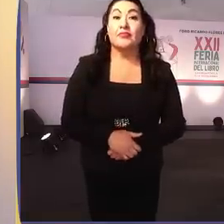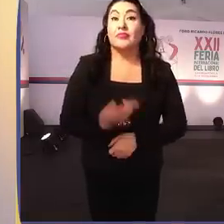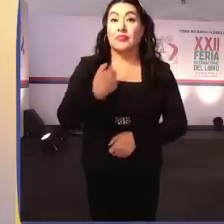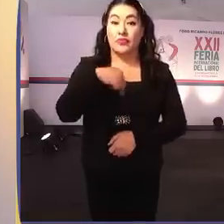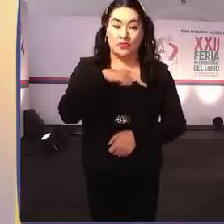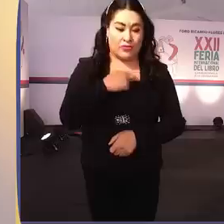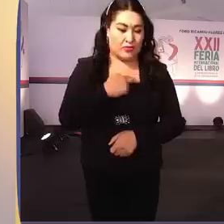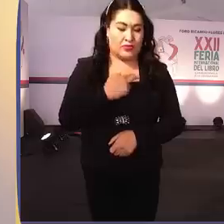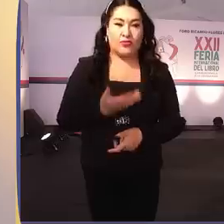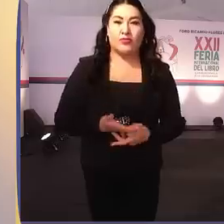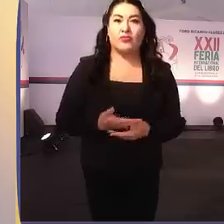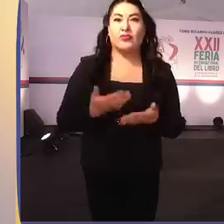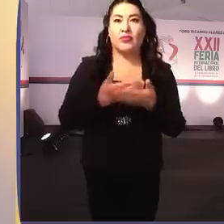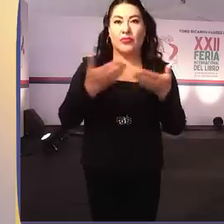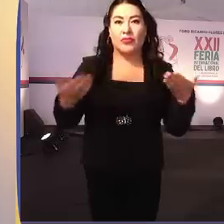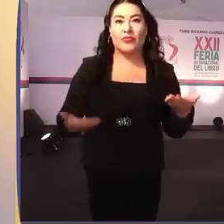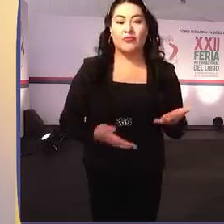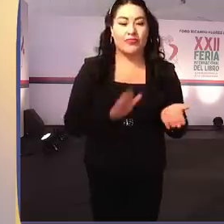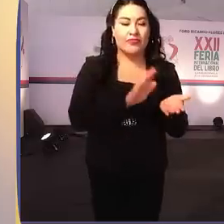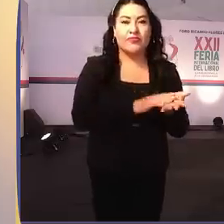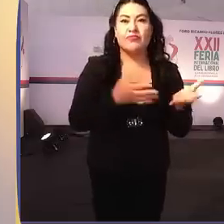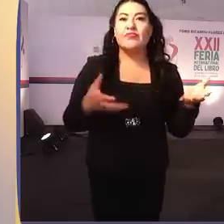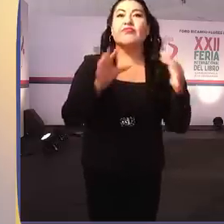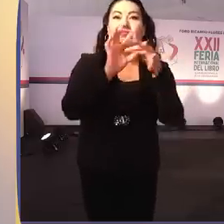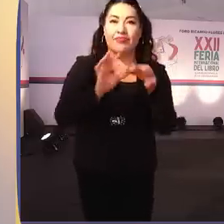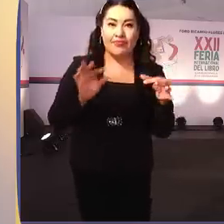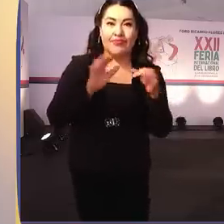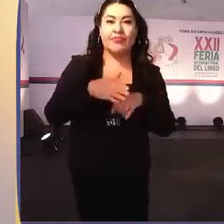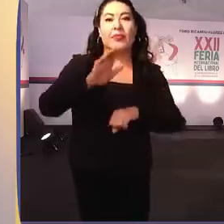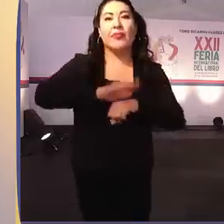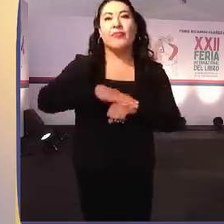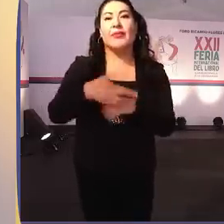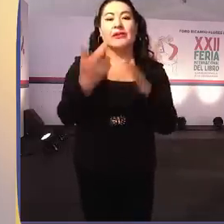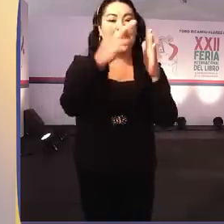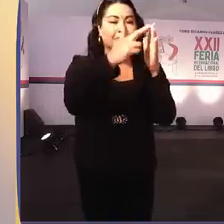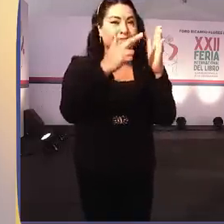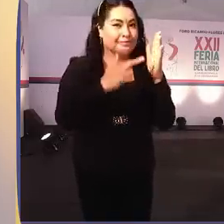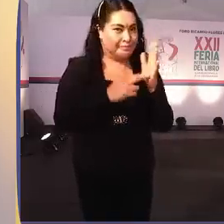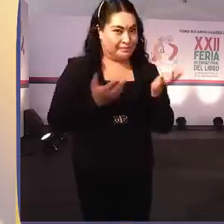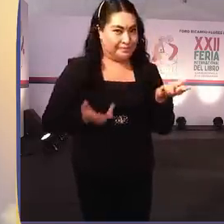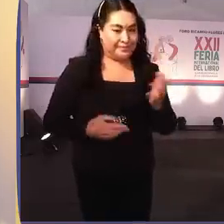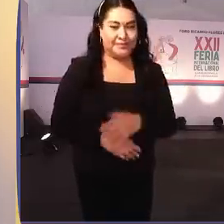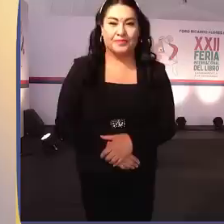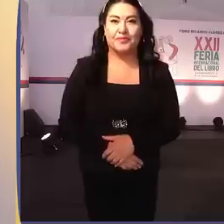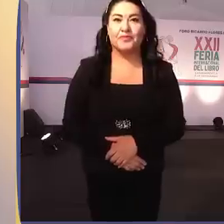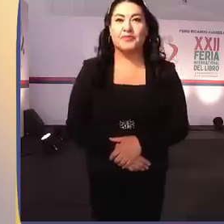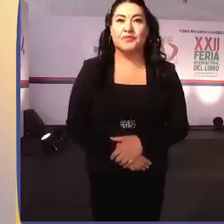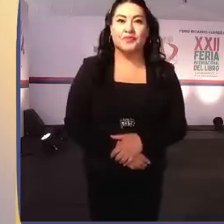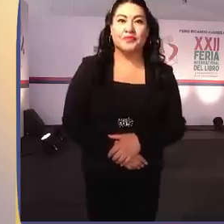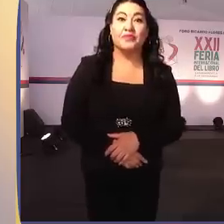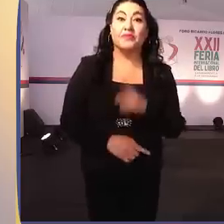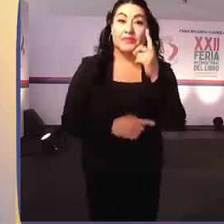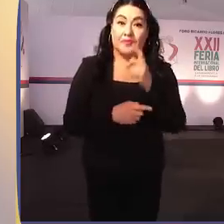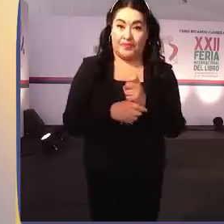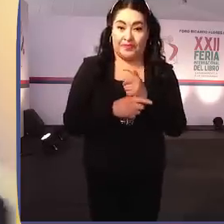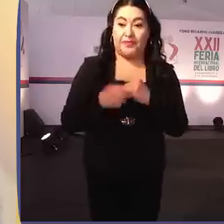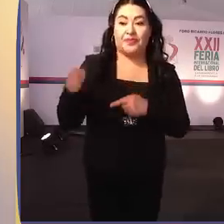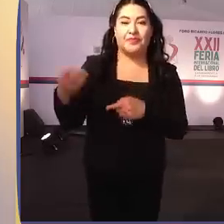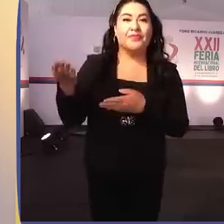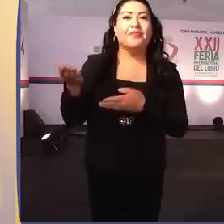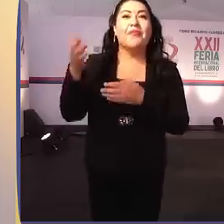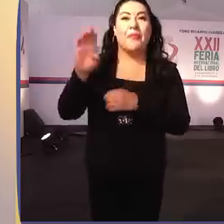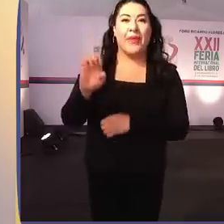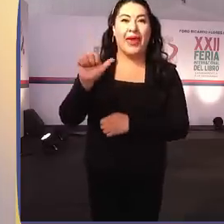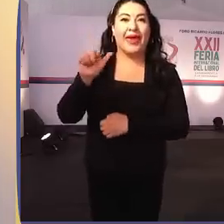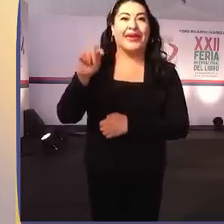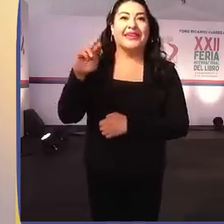vamos a poner las cartas sobre la mesa y las reglas del juego. Primero, Beatriz está aquí en su